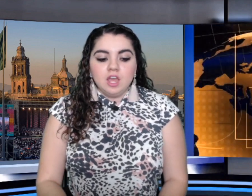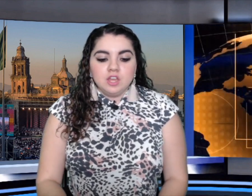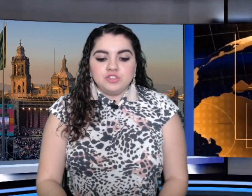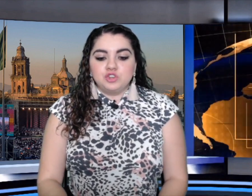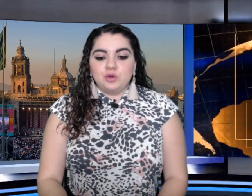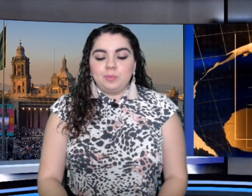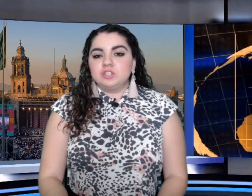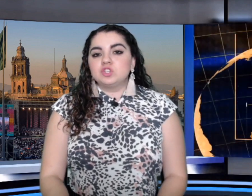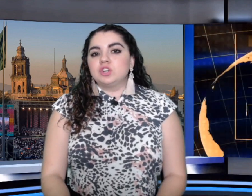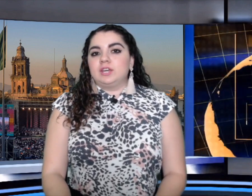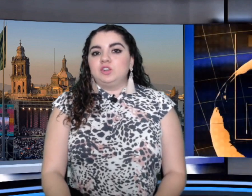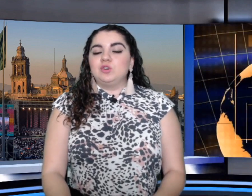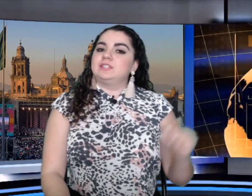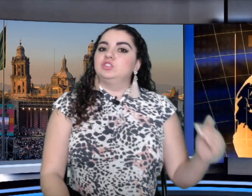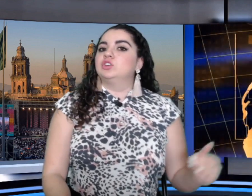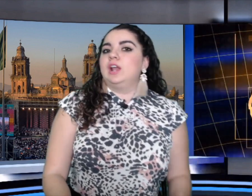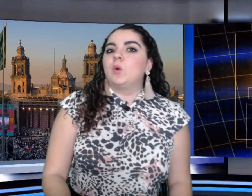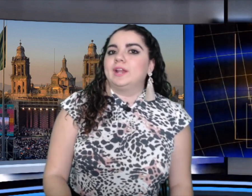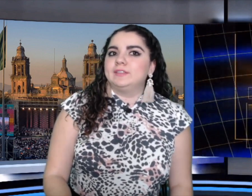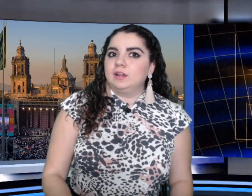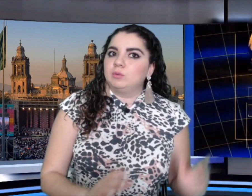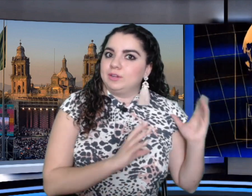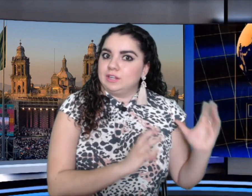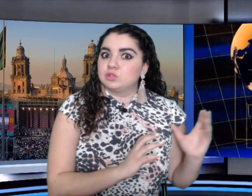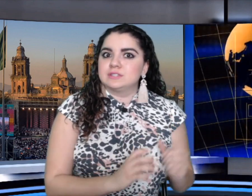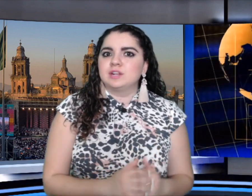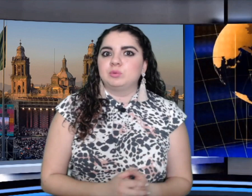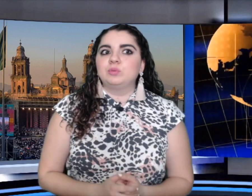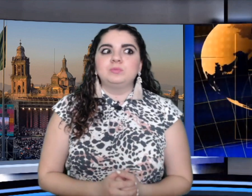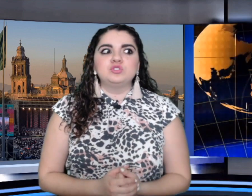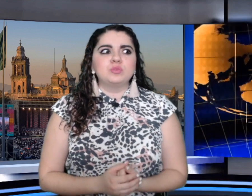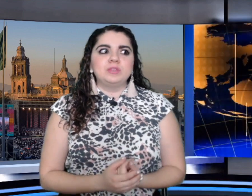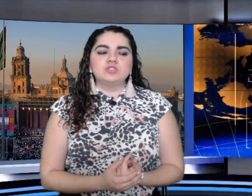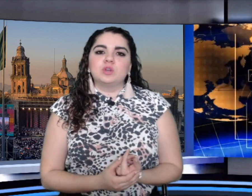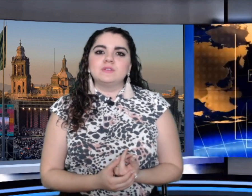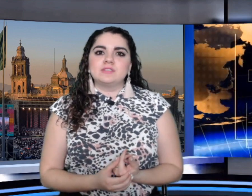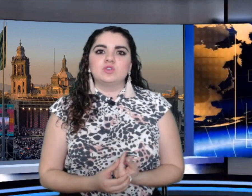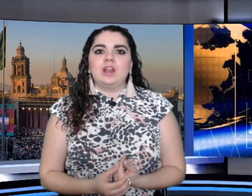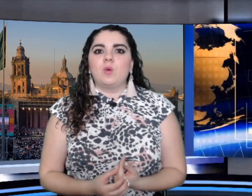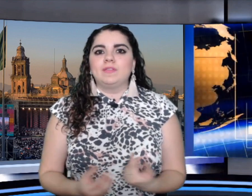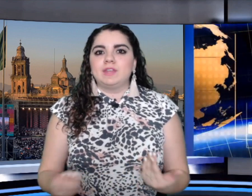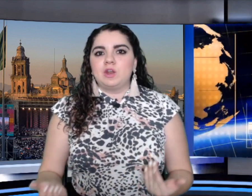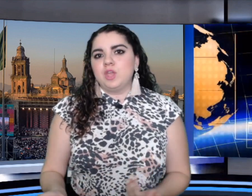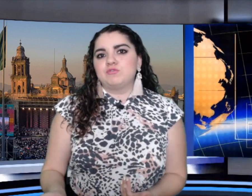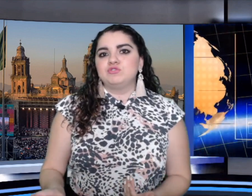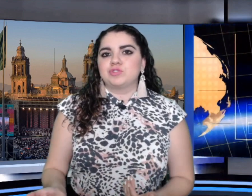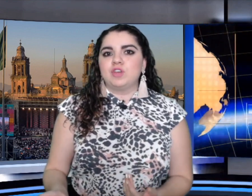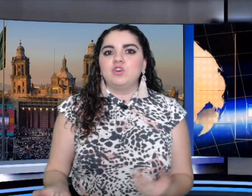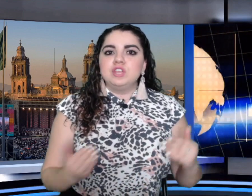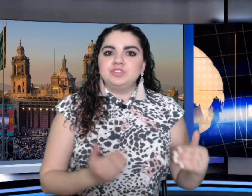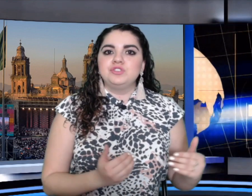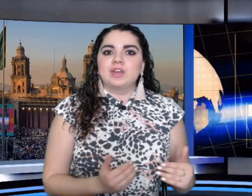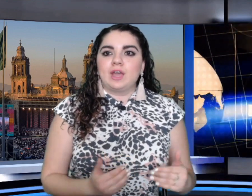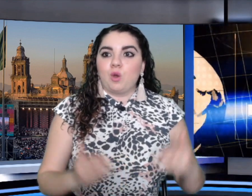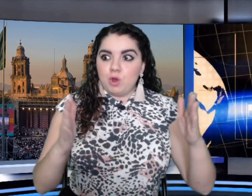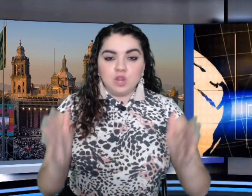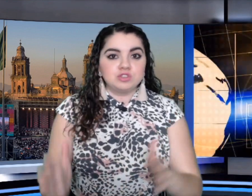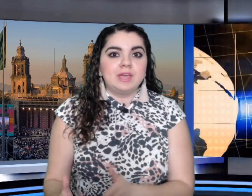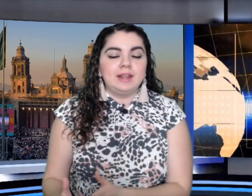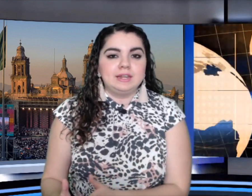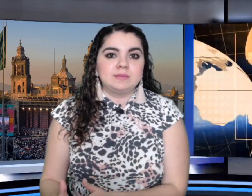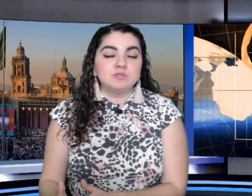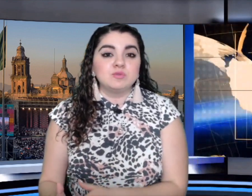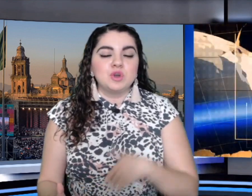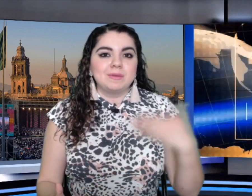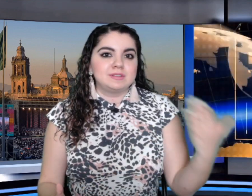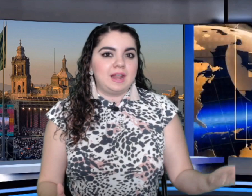él. Yo pienso que no es tanto que la cuarentena, bueno, en eso discrepo, no, yo pienso que no es tanto que la cuarentena no haya funcionado, sino que, como él lo